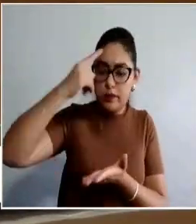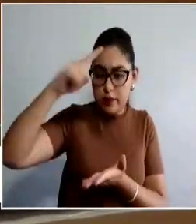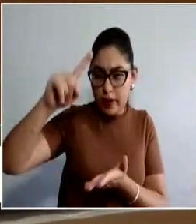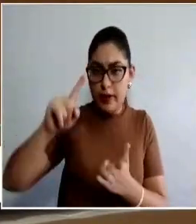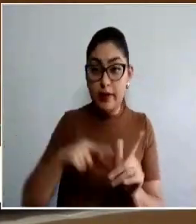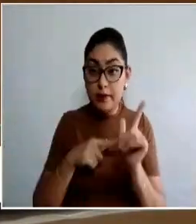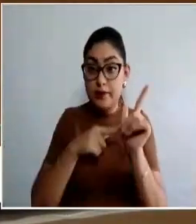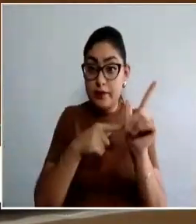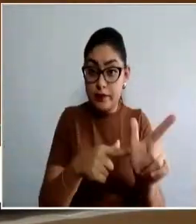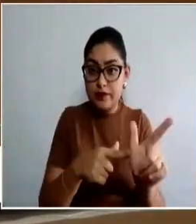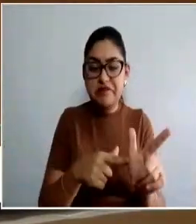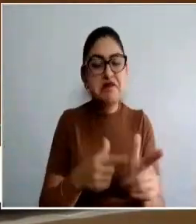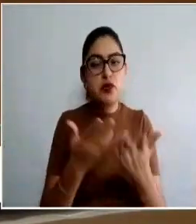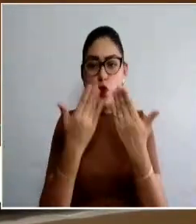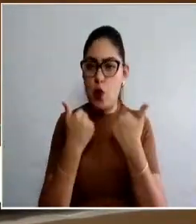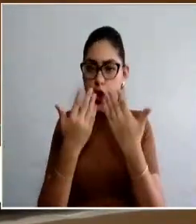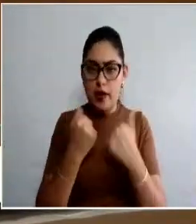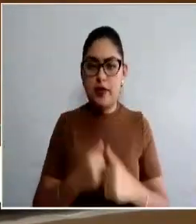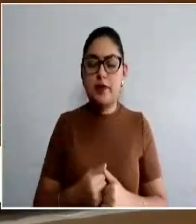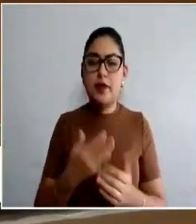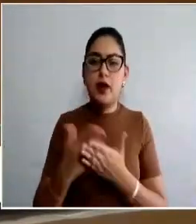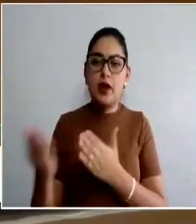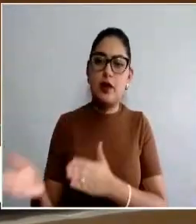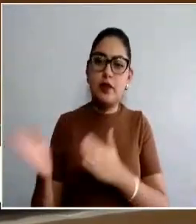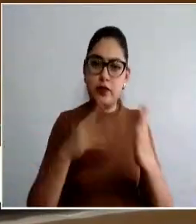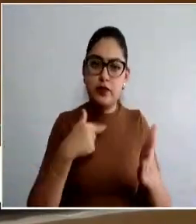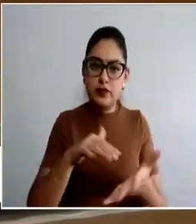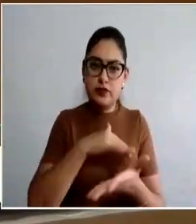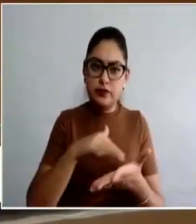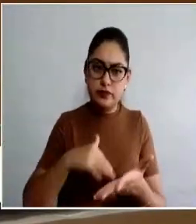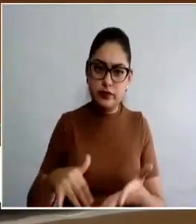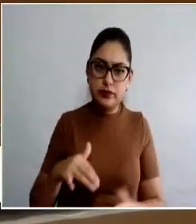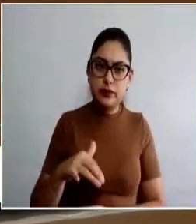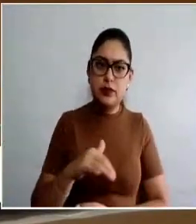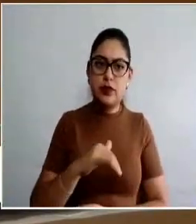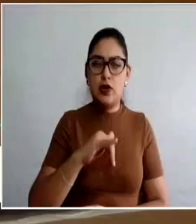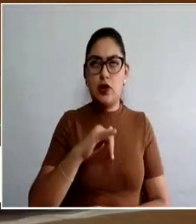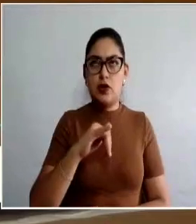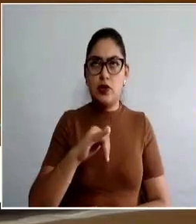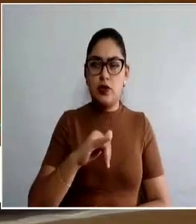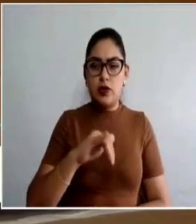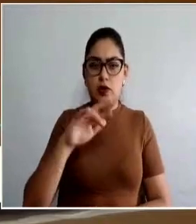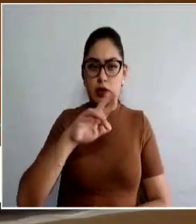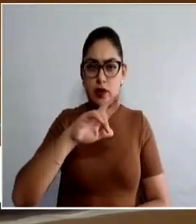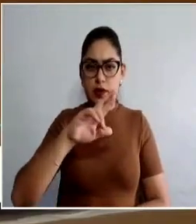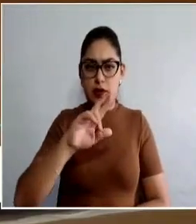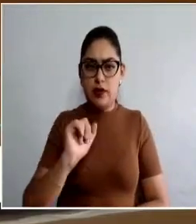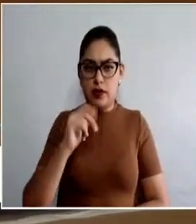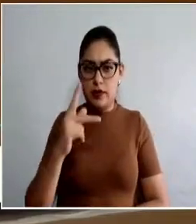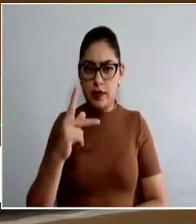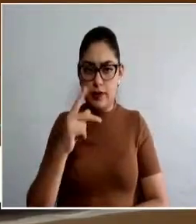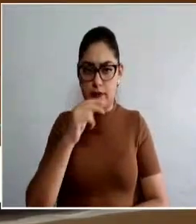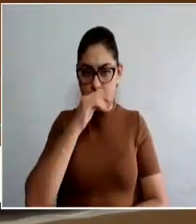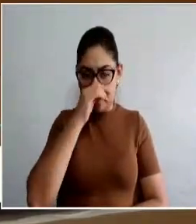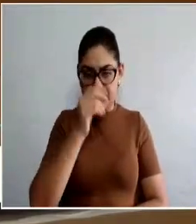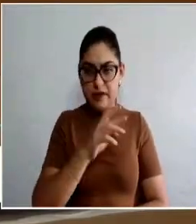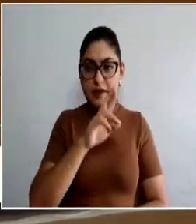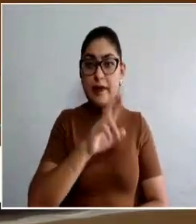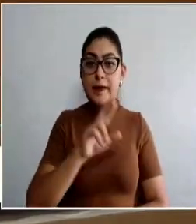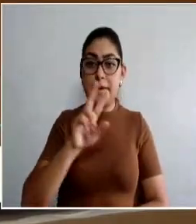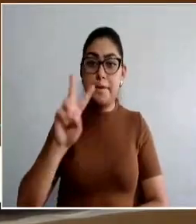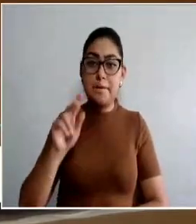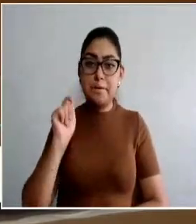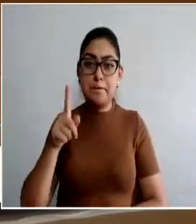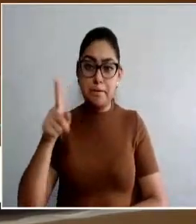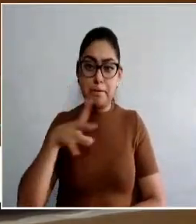continuación doy cuenta con el juicio de revisión 222 de este año promovido por morena con el